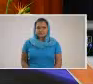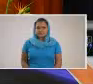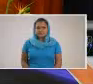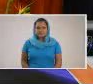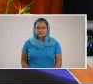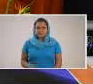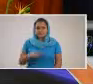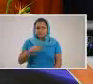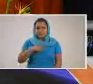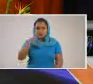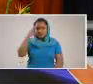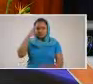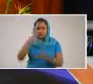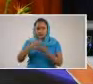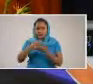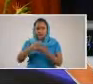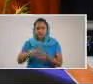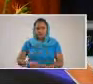Yo creo